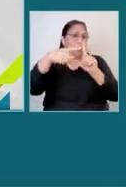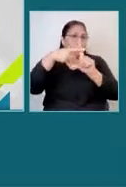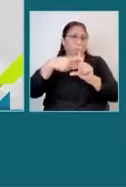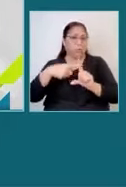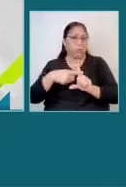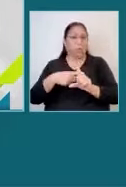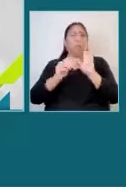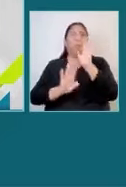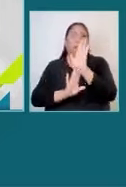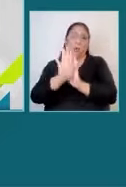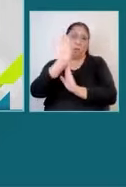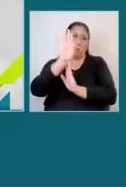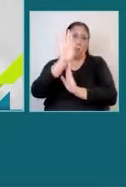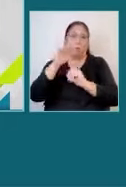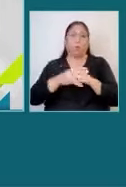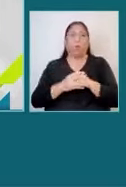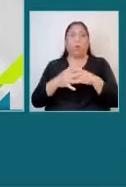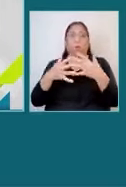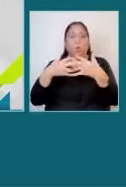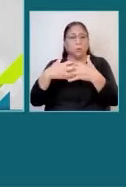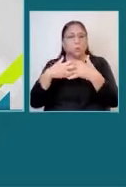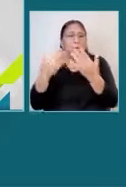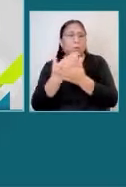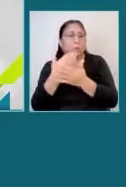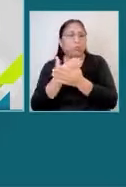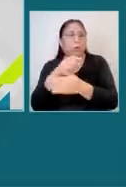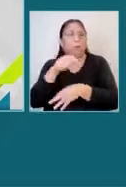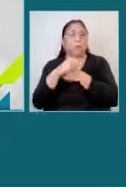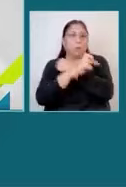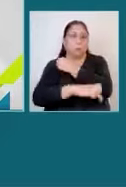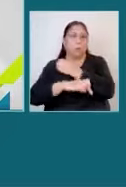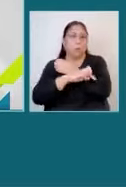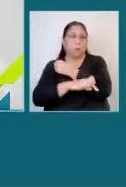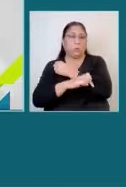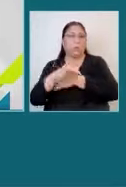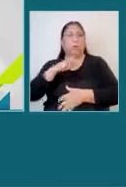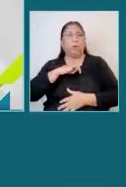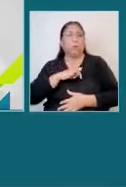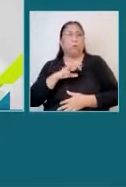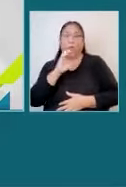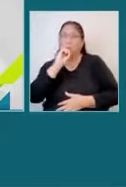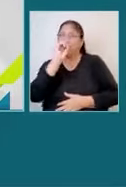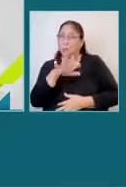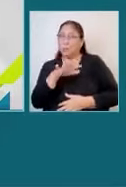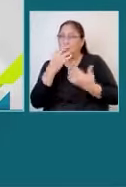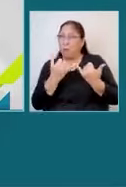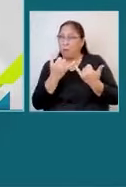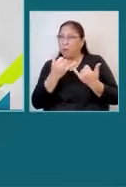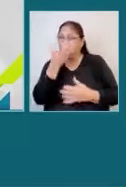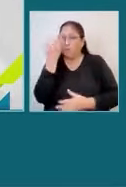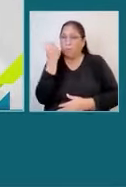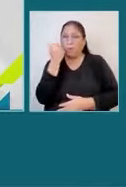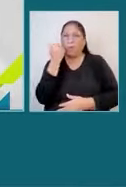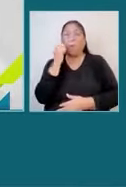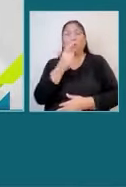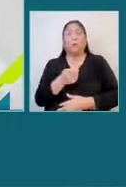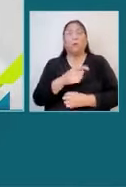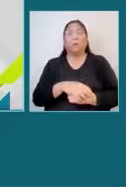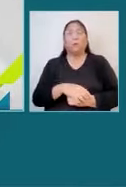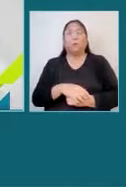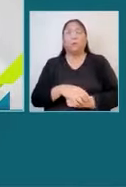desarrollo de los emprendimientos en el país. No quiero dejar de mencionar también